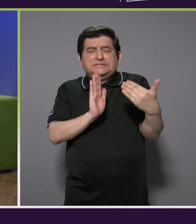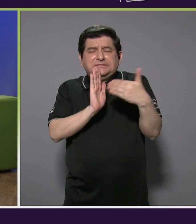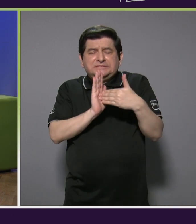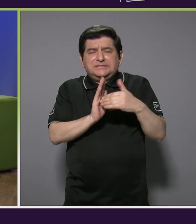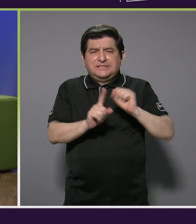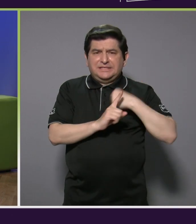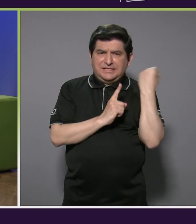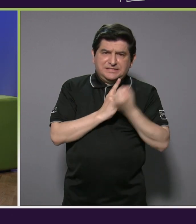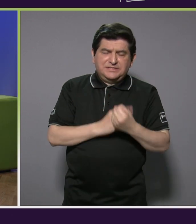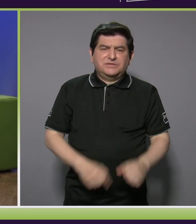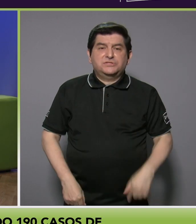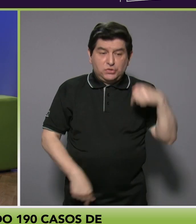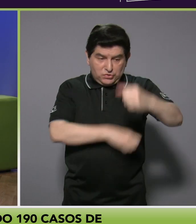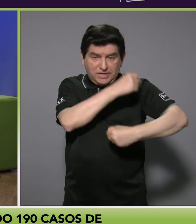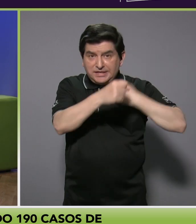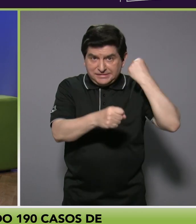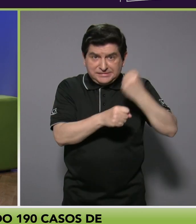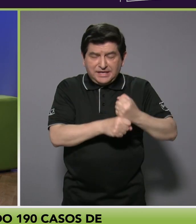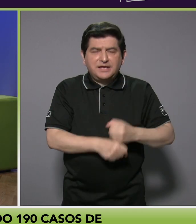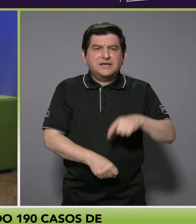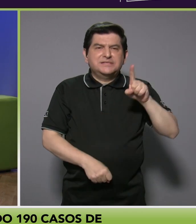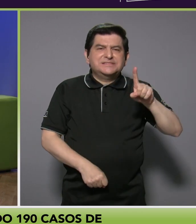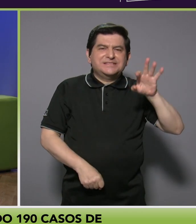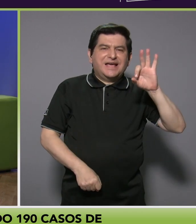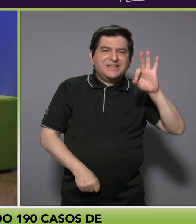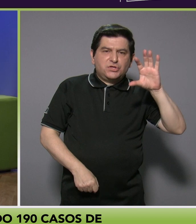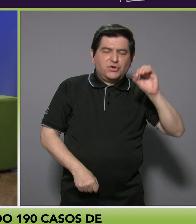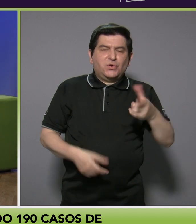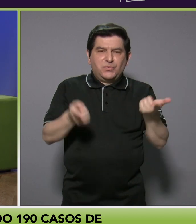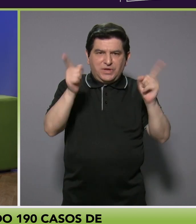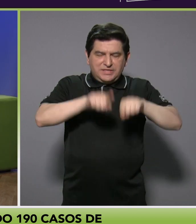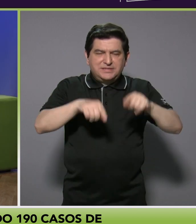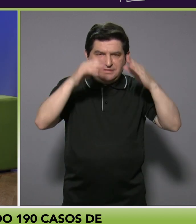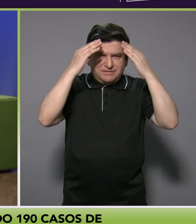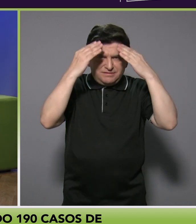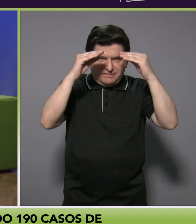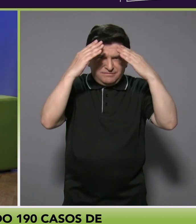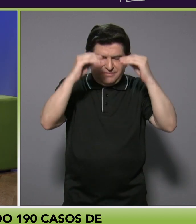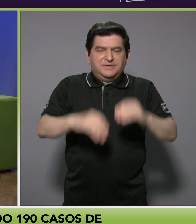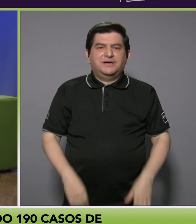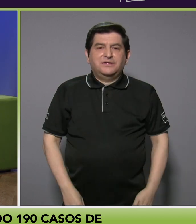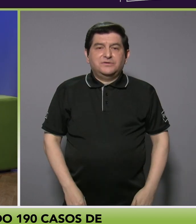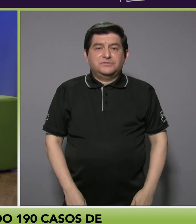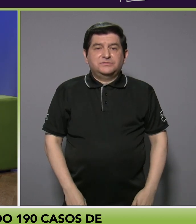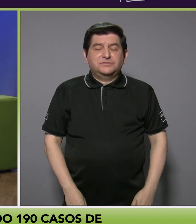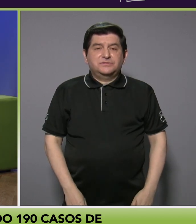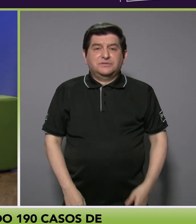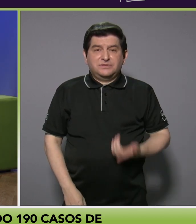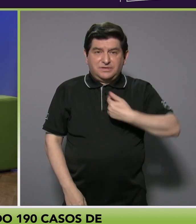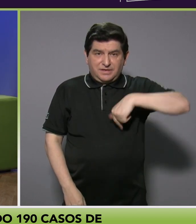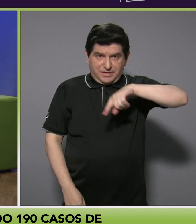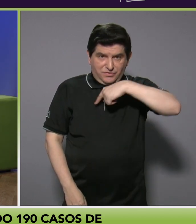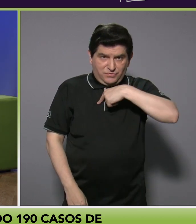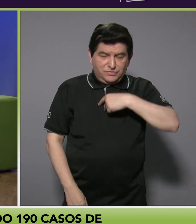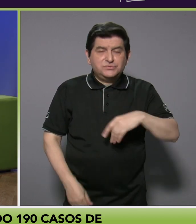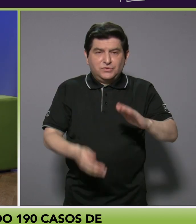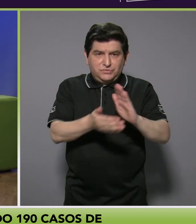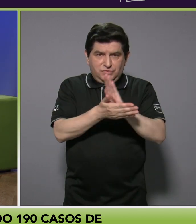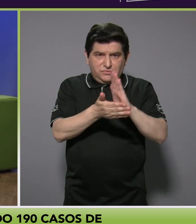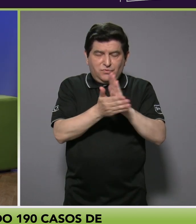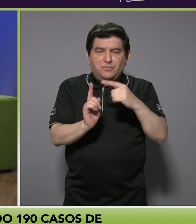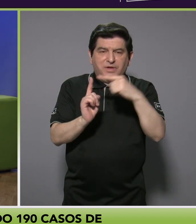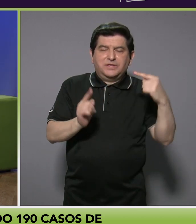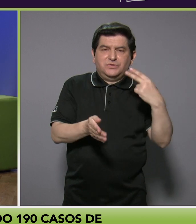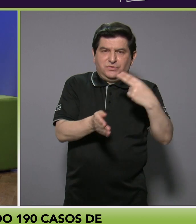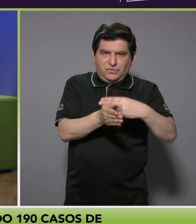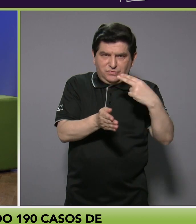En lo que va de este año llevamos 190 casos reportados que nos ingresan, ¿verdad?, con referencia de